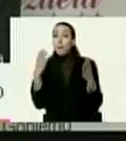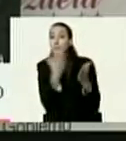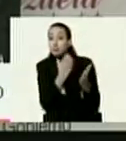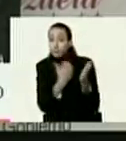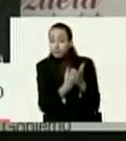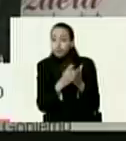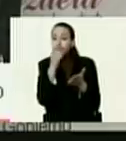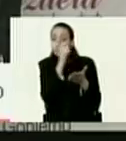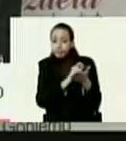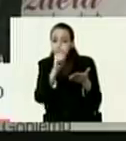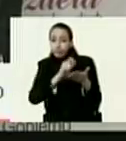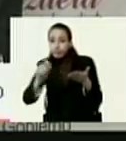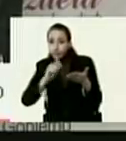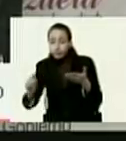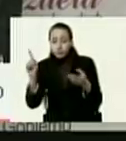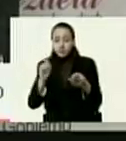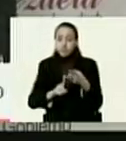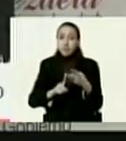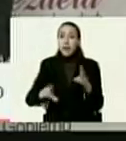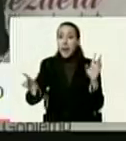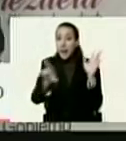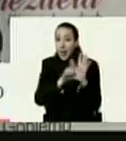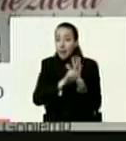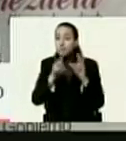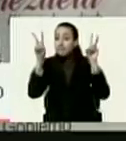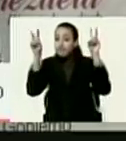el ordenamiento jurídico vigente y